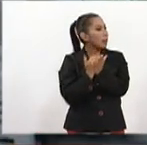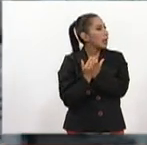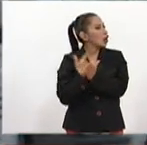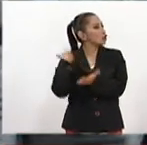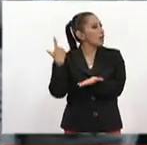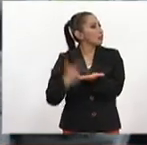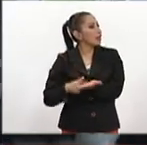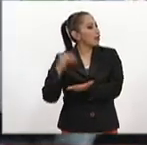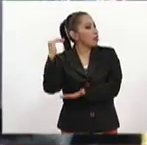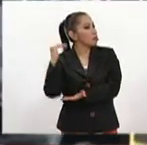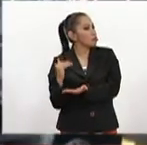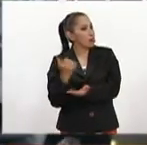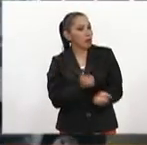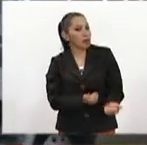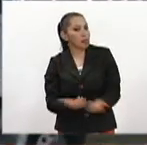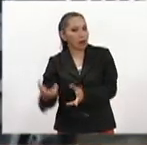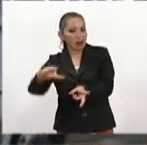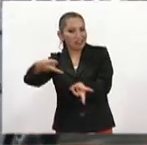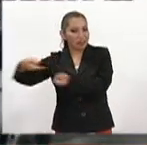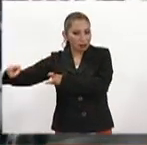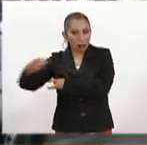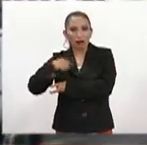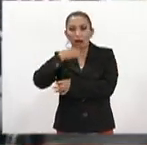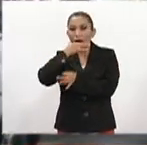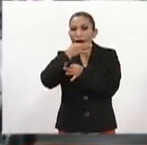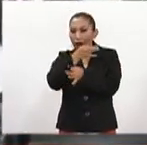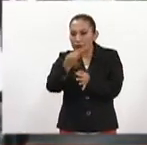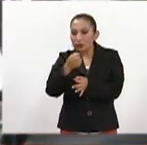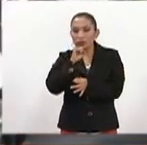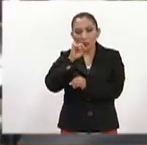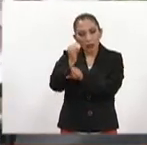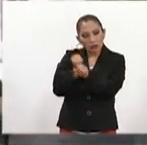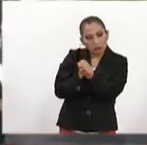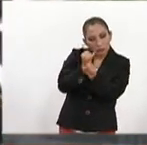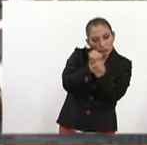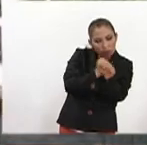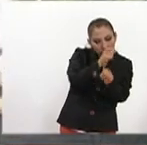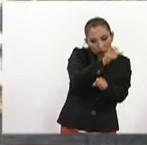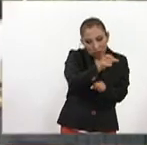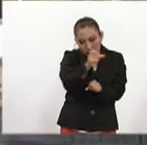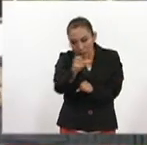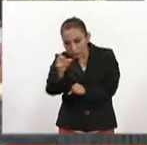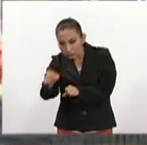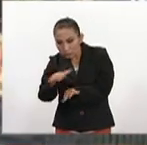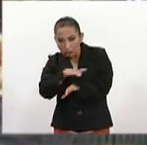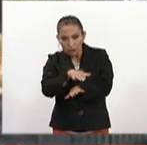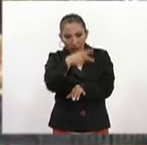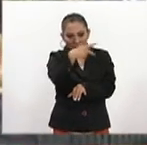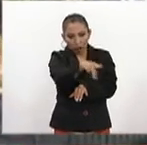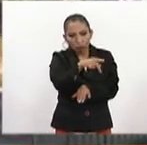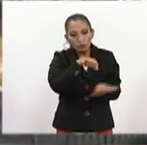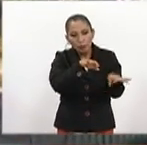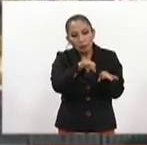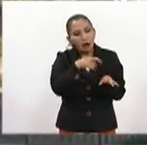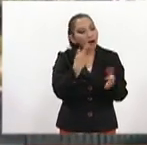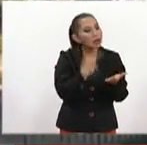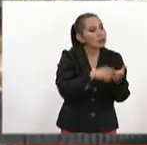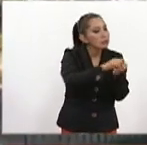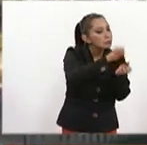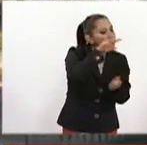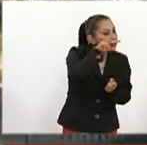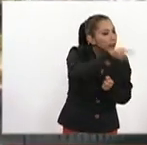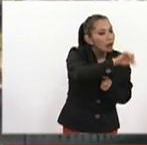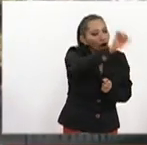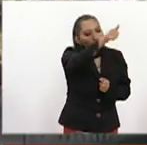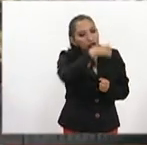volúmenes de salida del combustible. Además, informó que continuará la investigación sobre sus centros de trabajo con el objetivo